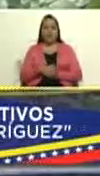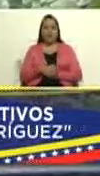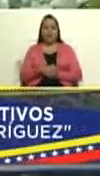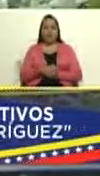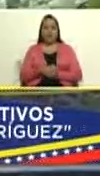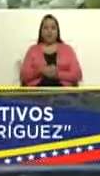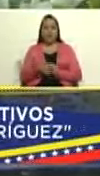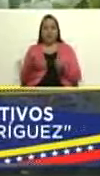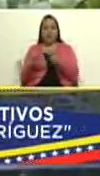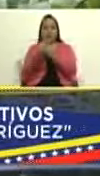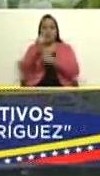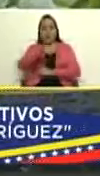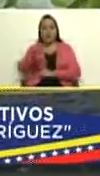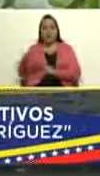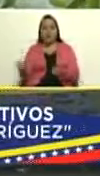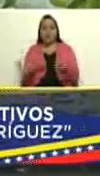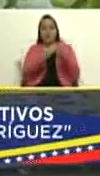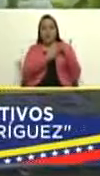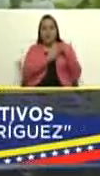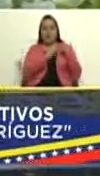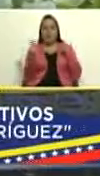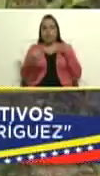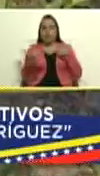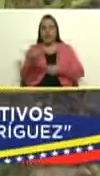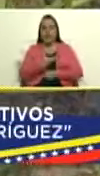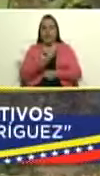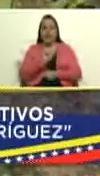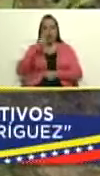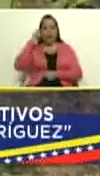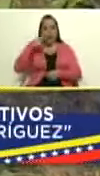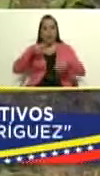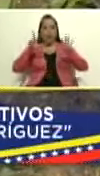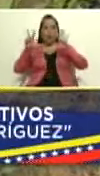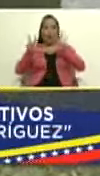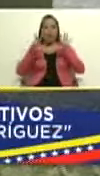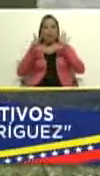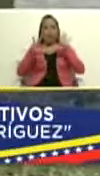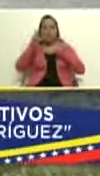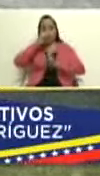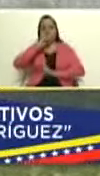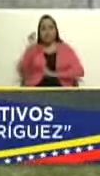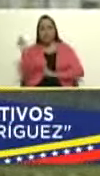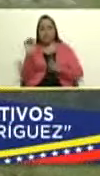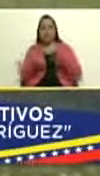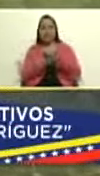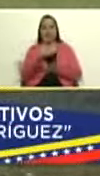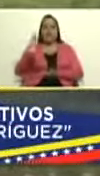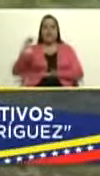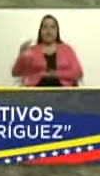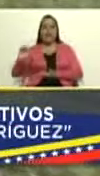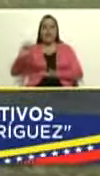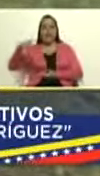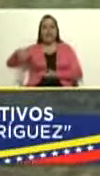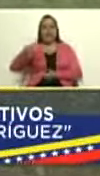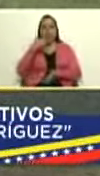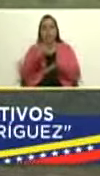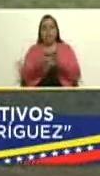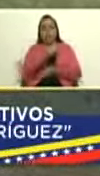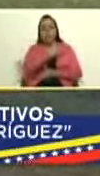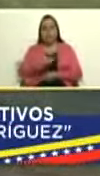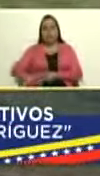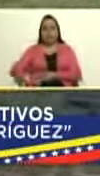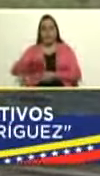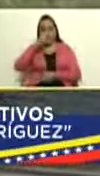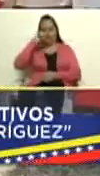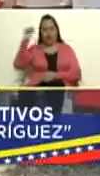autoridades en el marco de los 8 aniversarios de los CLA. Gracias, presidente Nicolás Maduro, por confiar